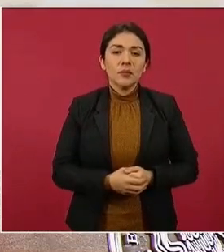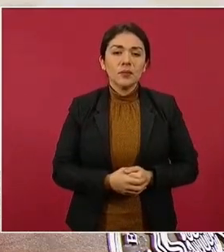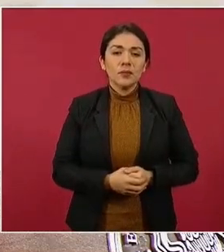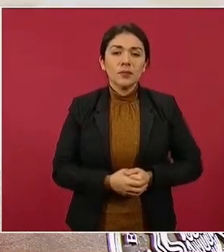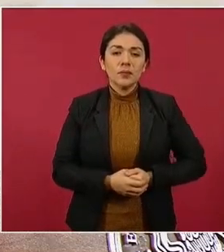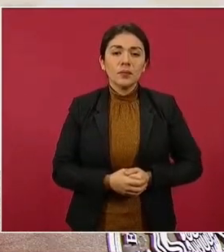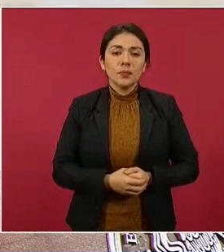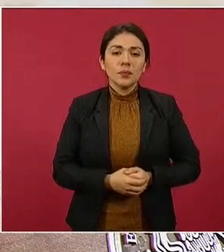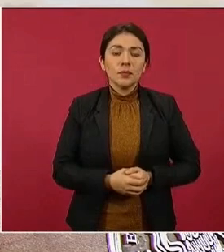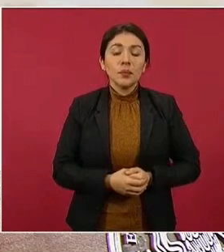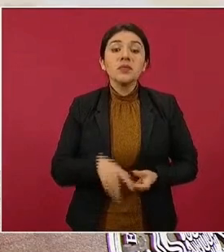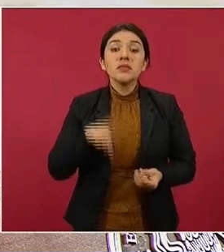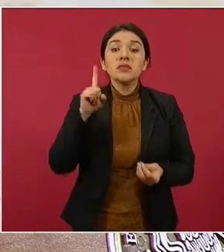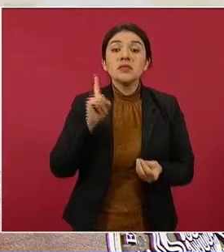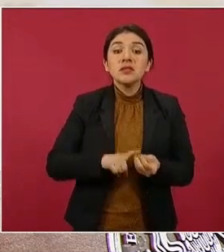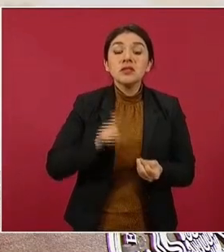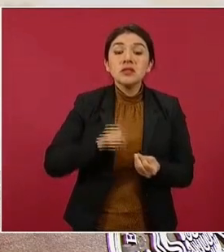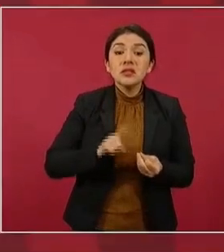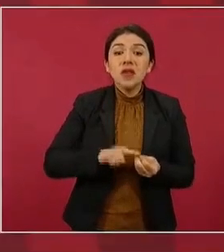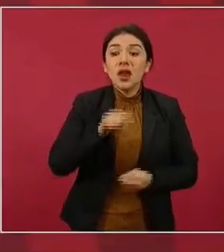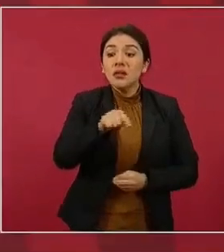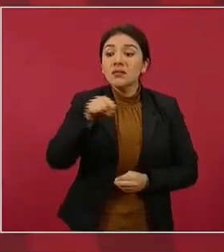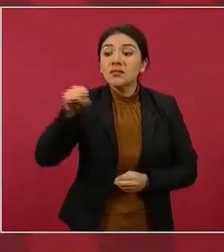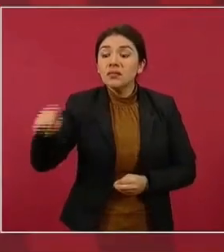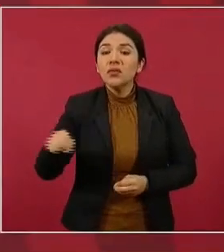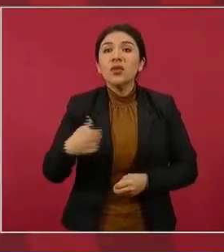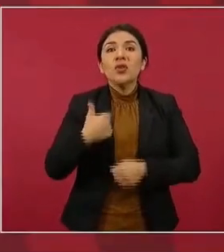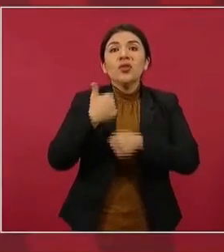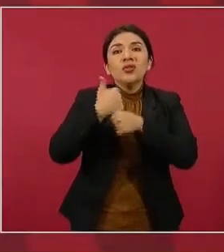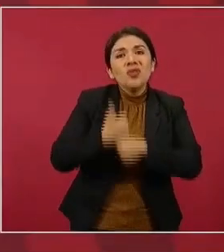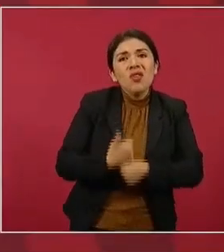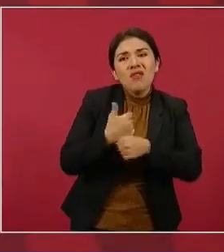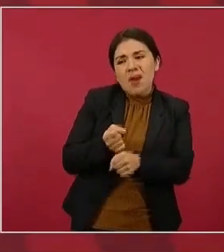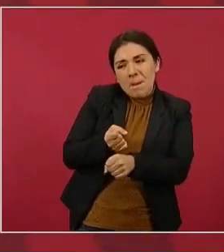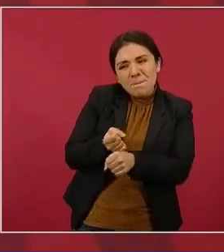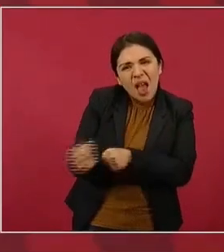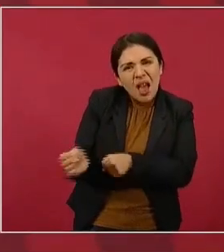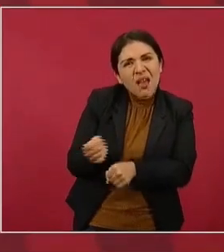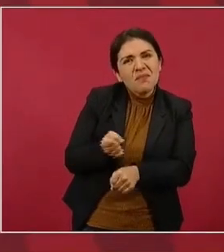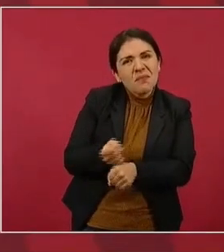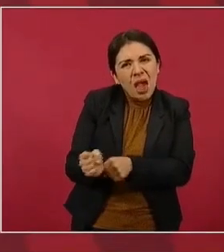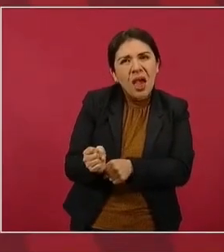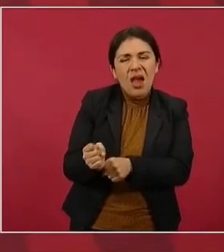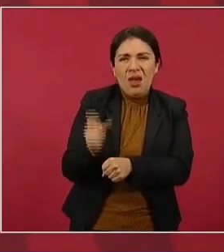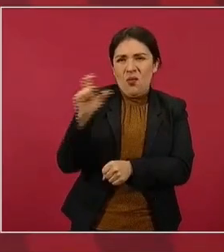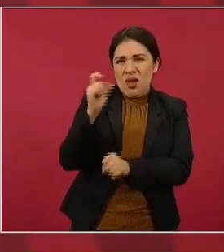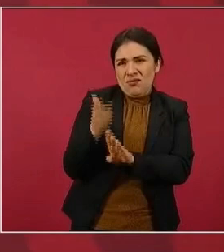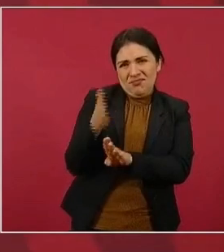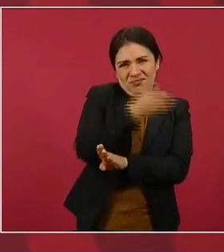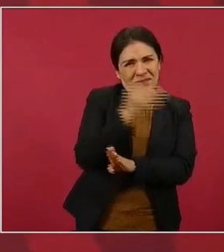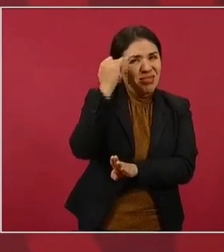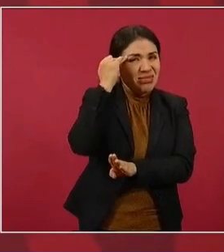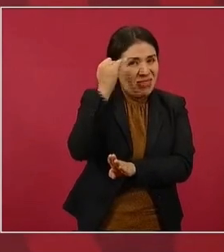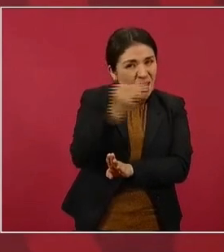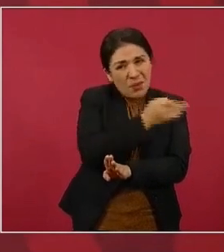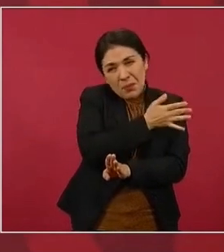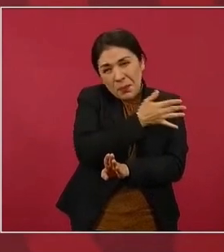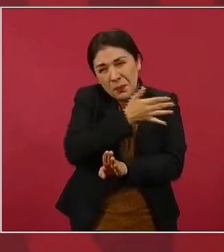que quienes fueron víctimas de tortura durante este periodo